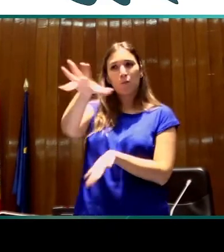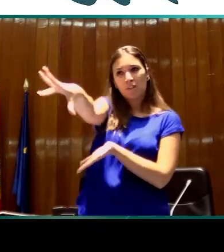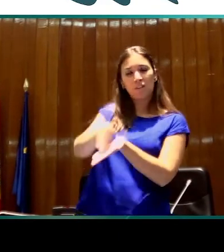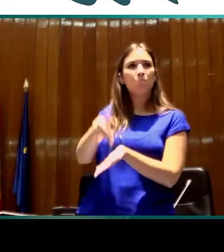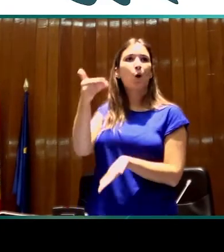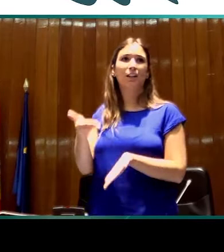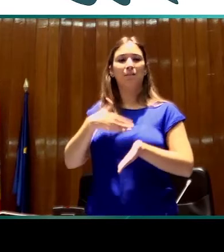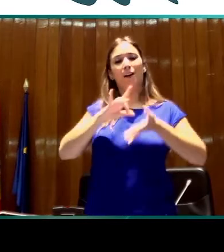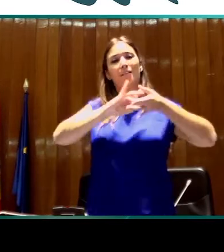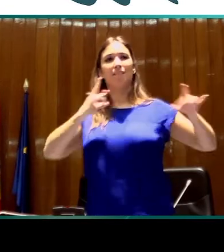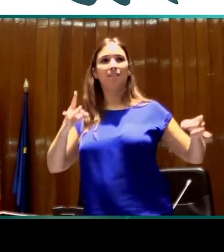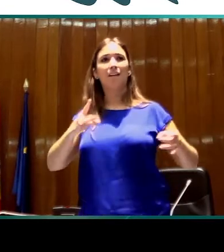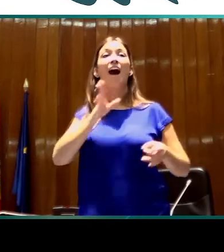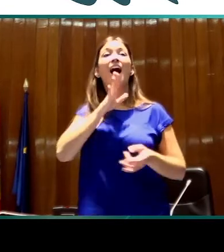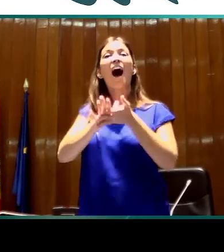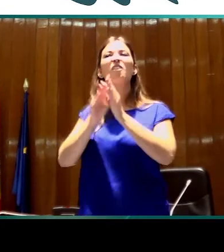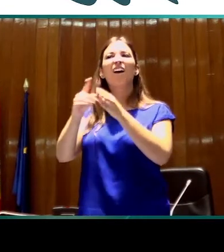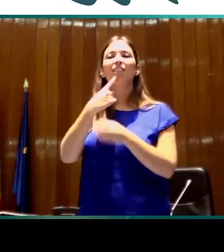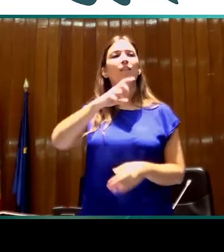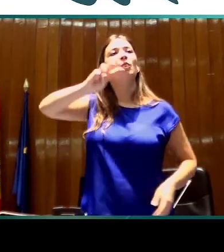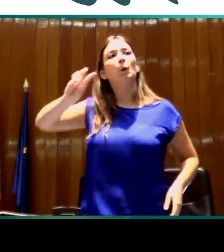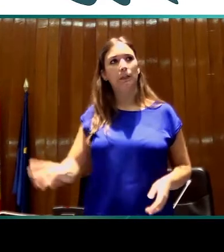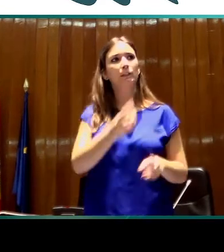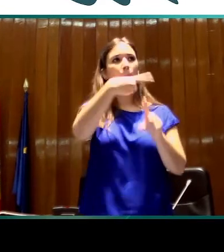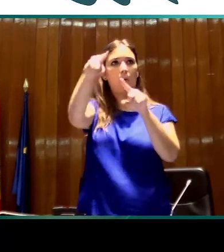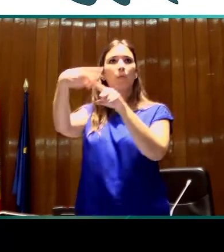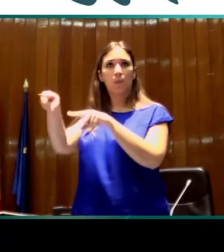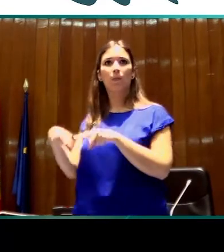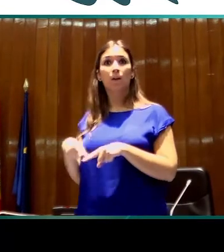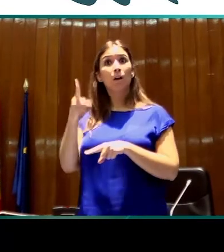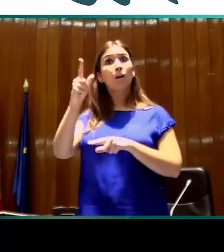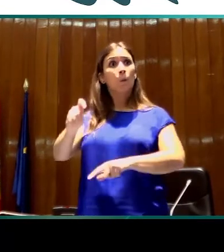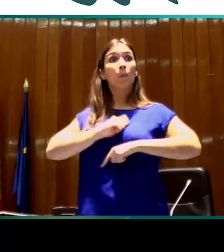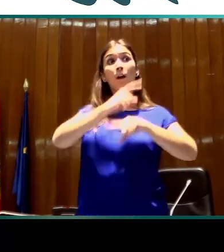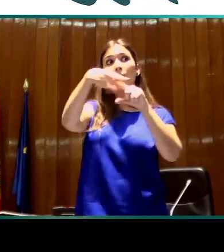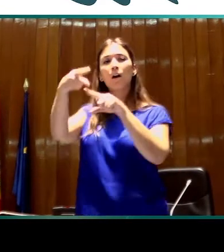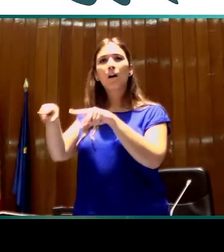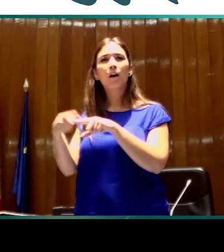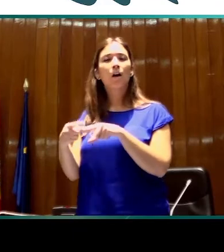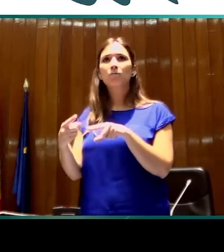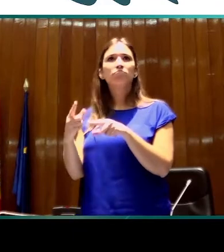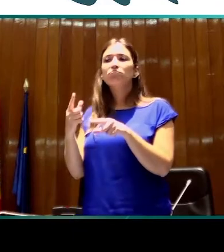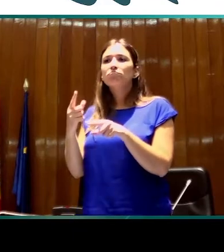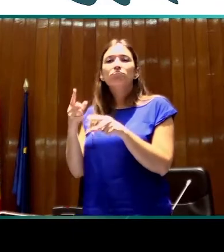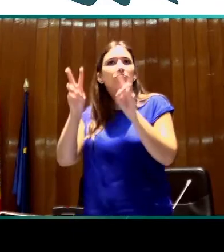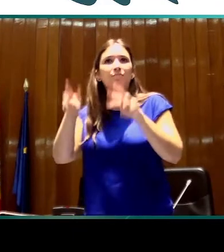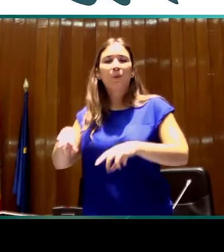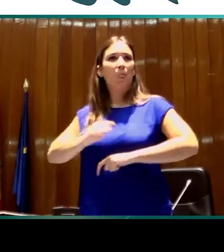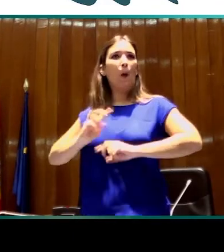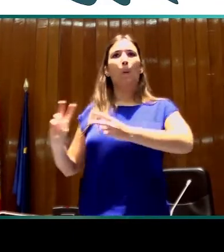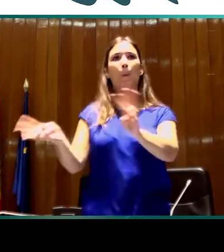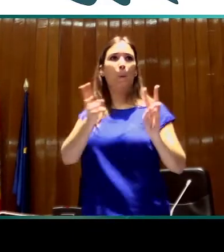importante, y es la diversidad. Es decir, la diversidad es algo que nos mantiene absolutamente